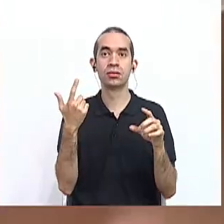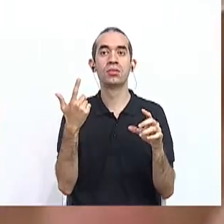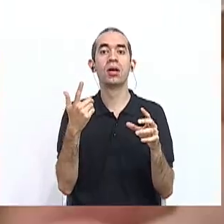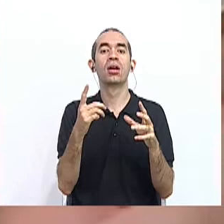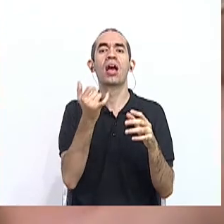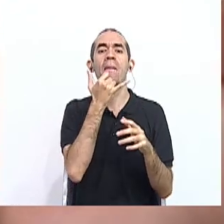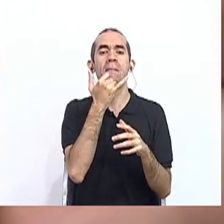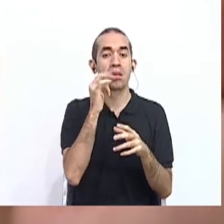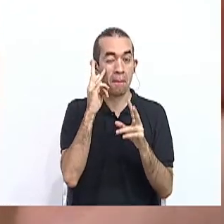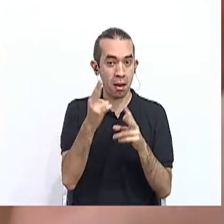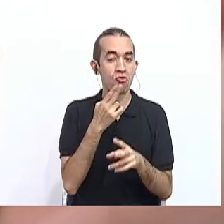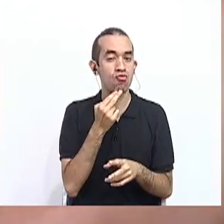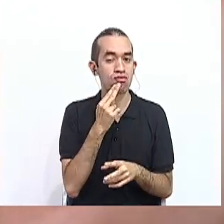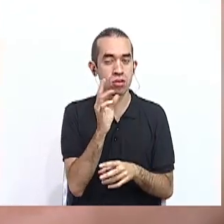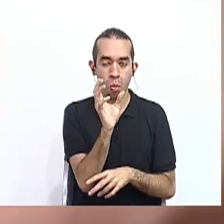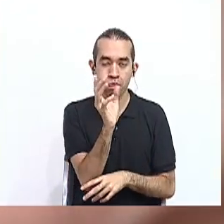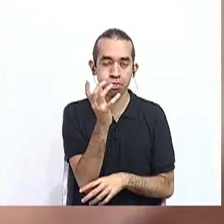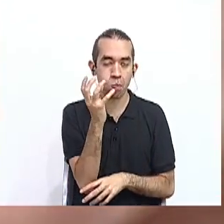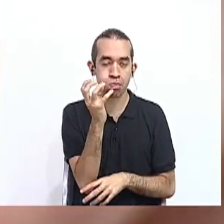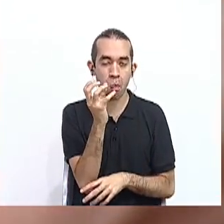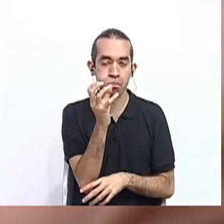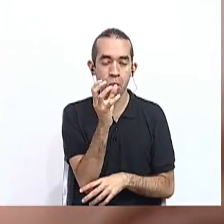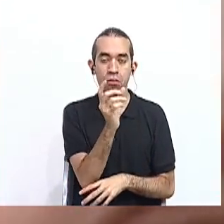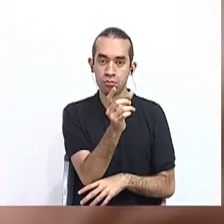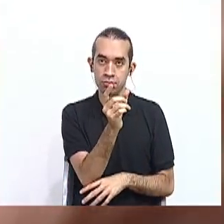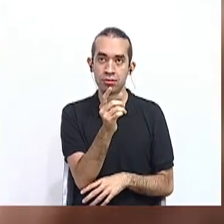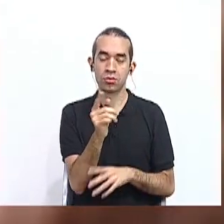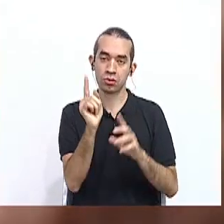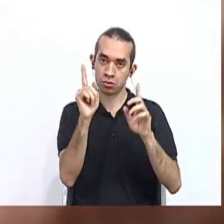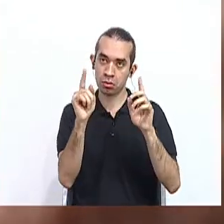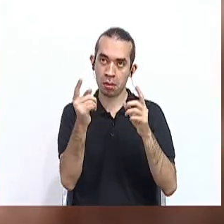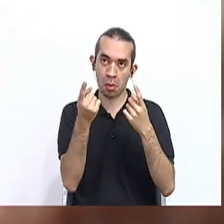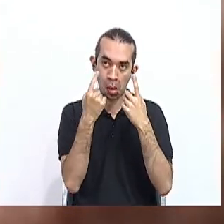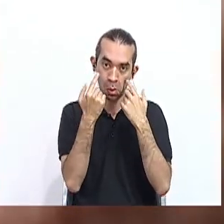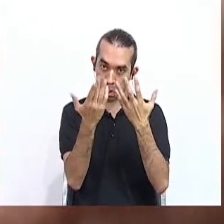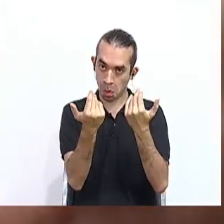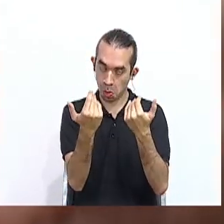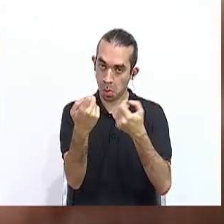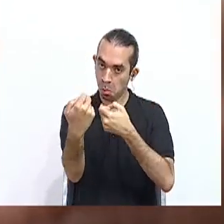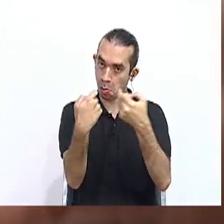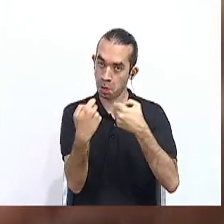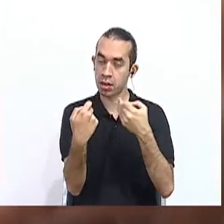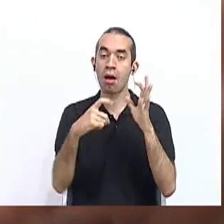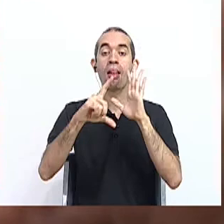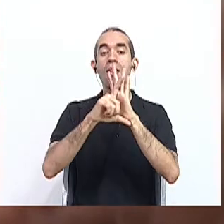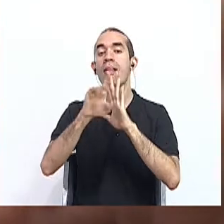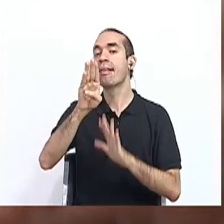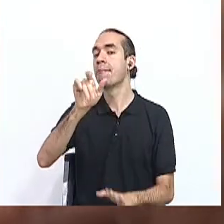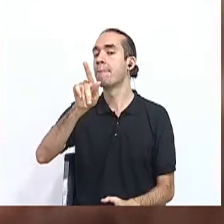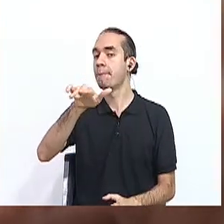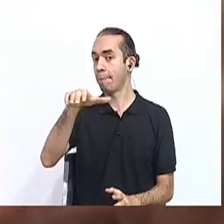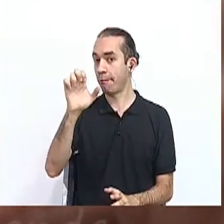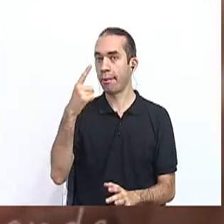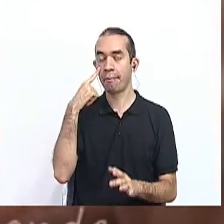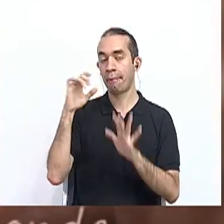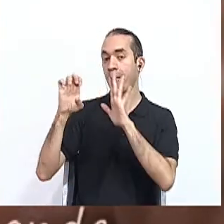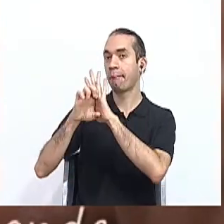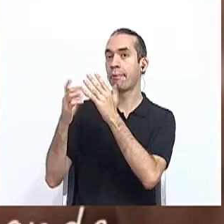del malvavisco, para que después ustedes me puedan explicar la ley de Boyle con este